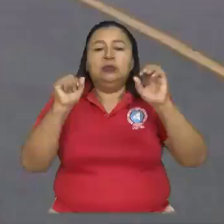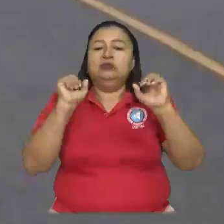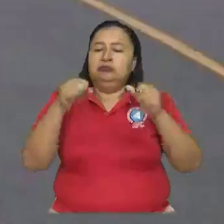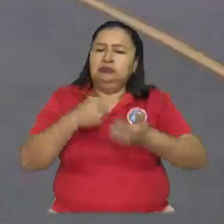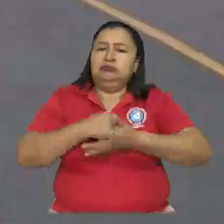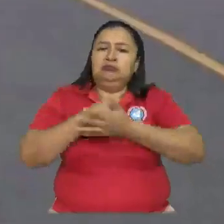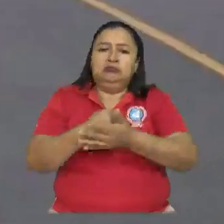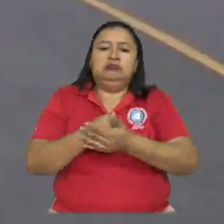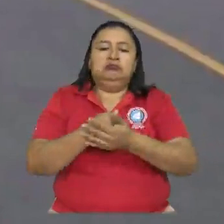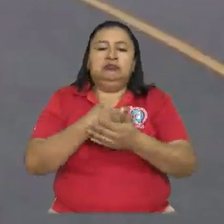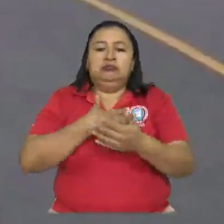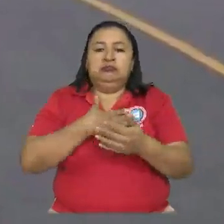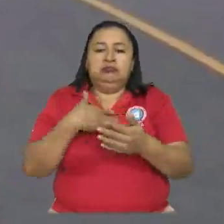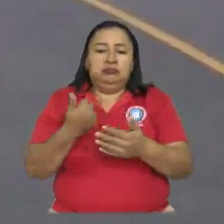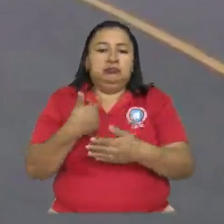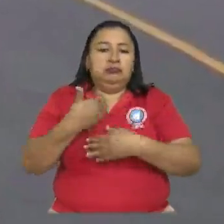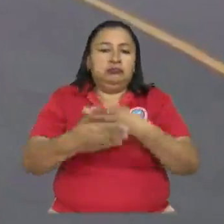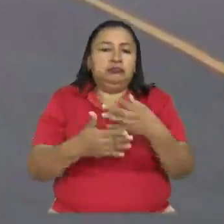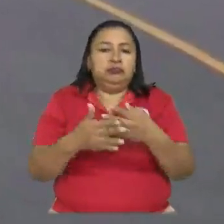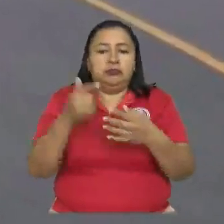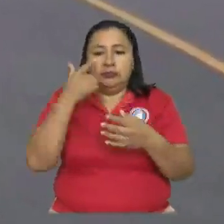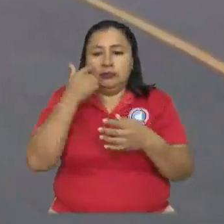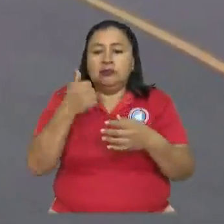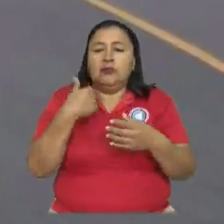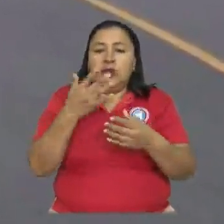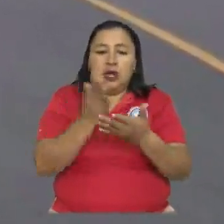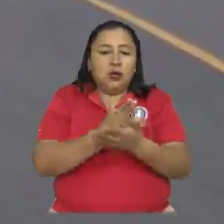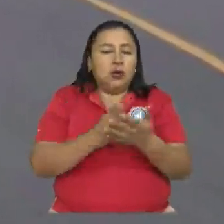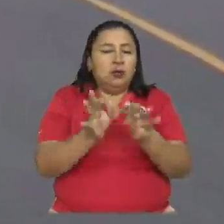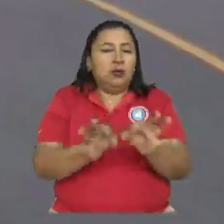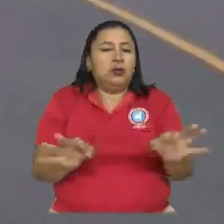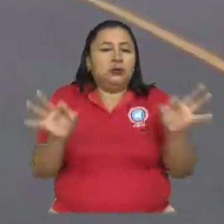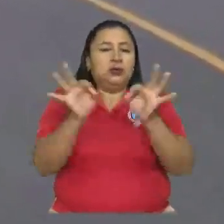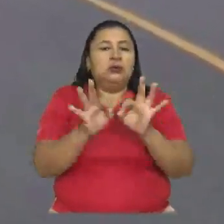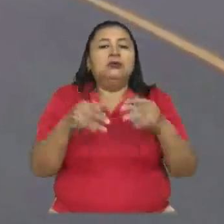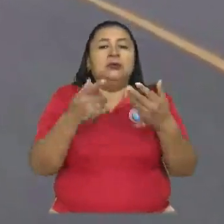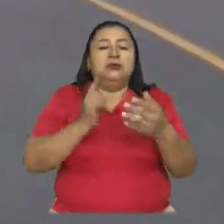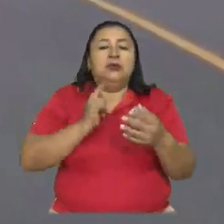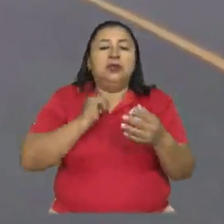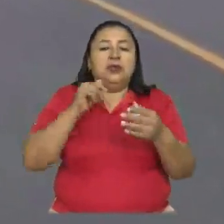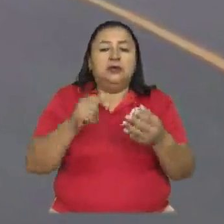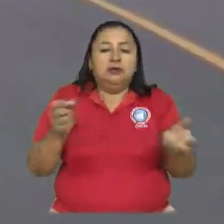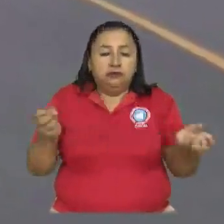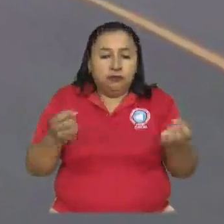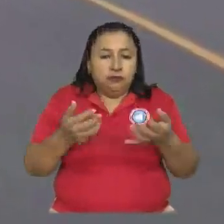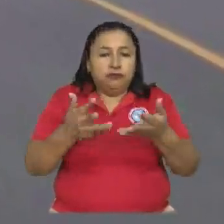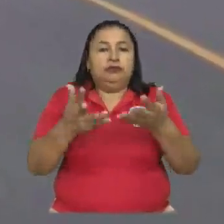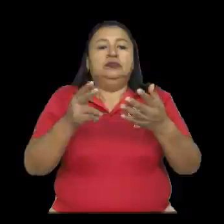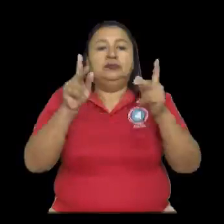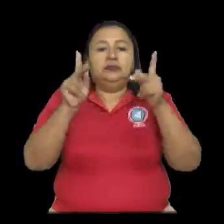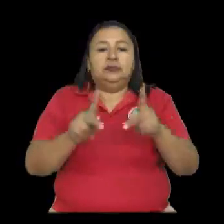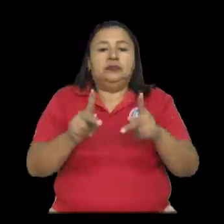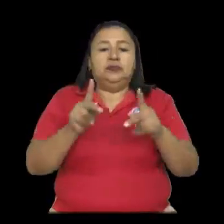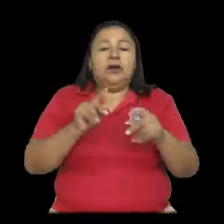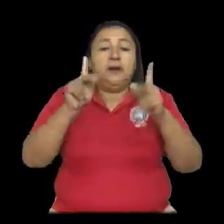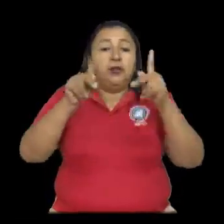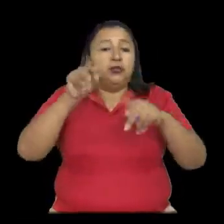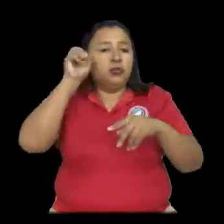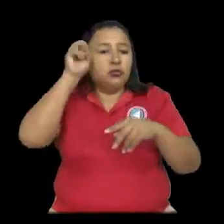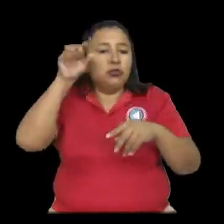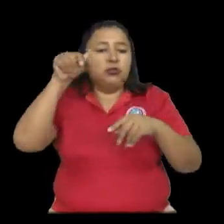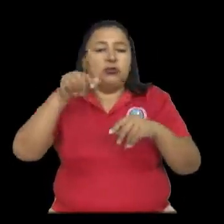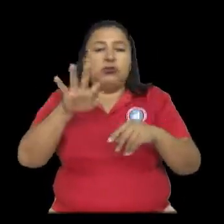permitió también, o que fue un factor importante para tener esa afluencia de turistas,